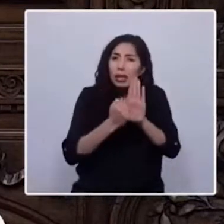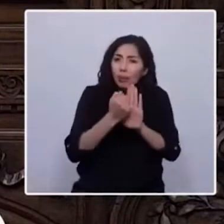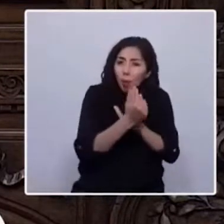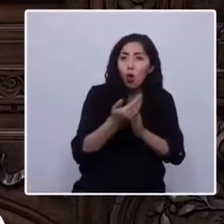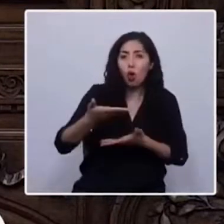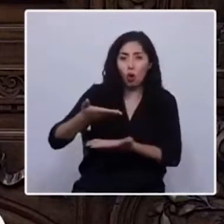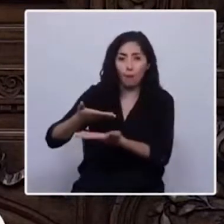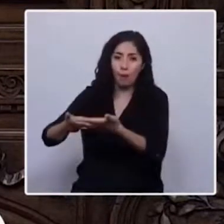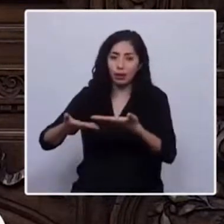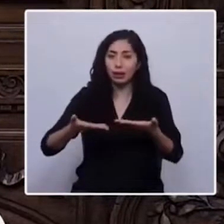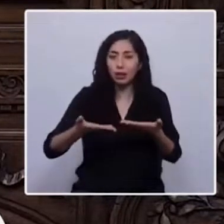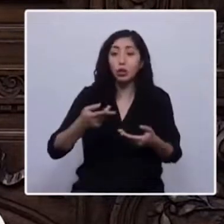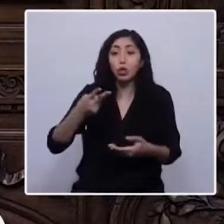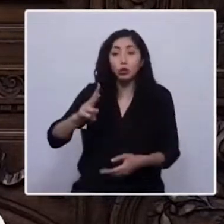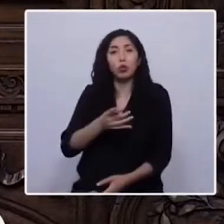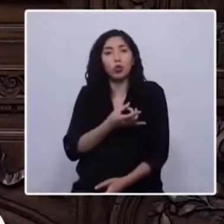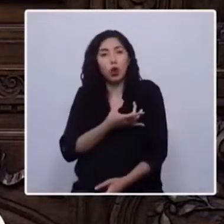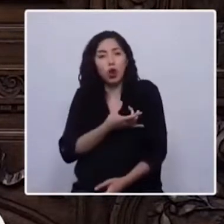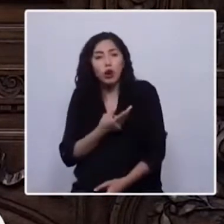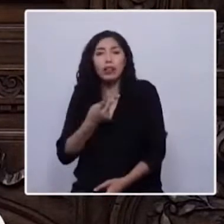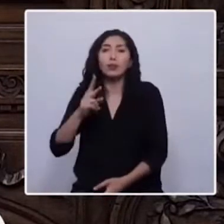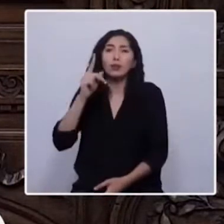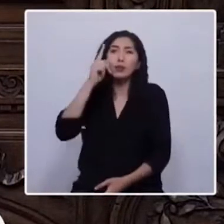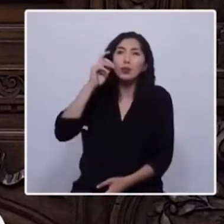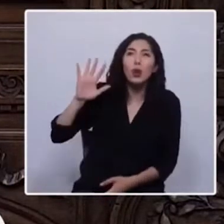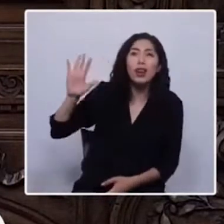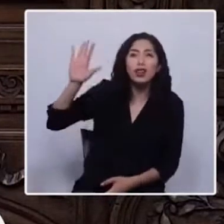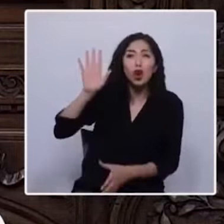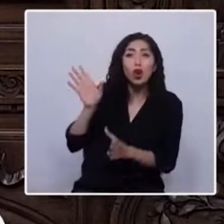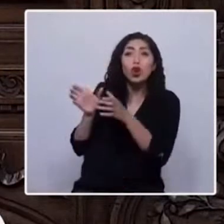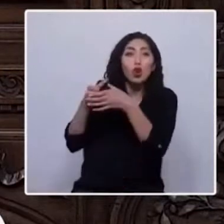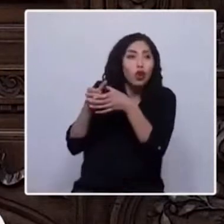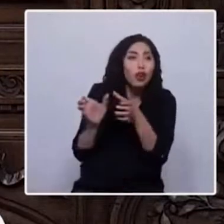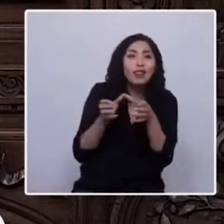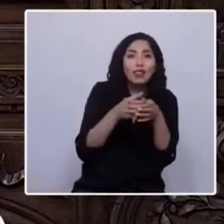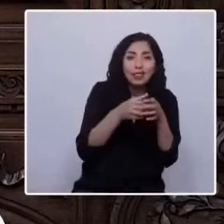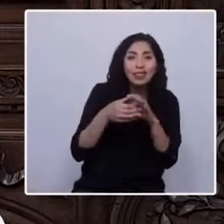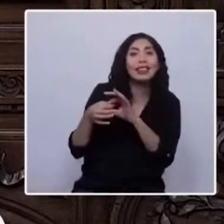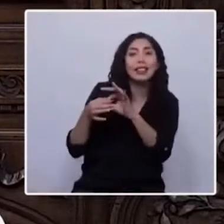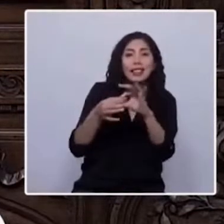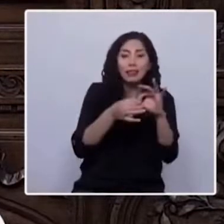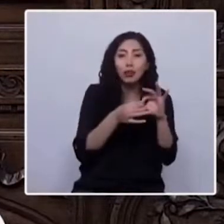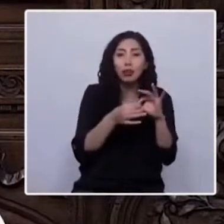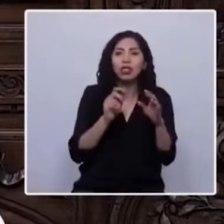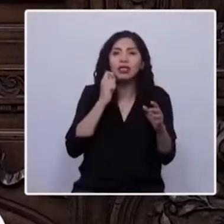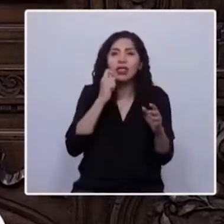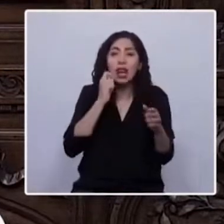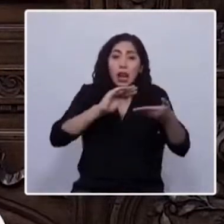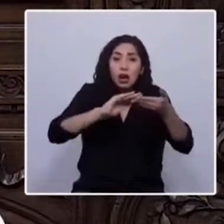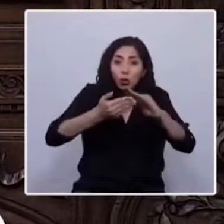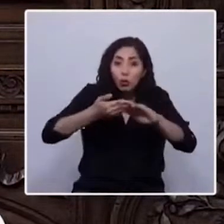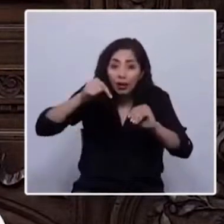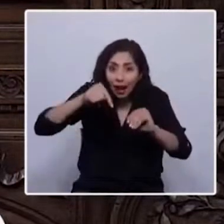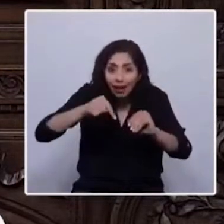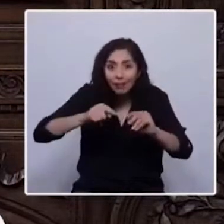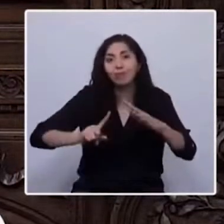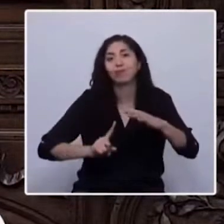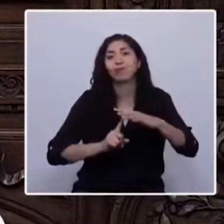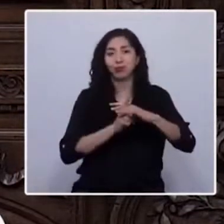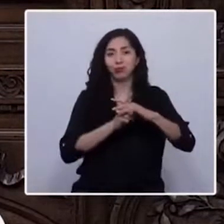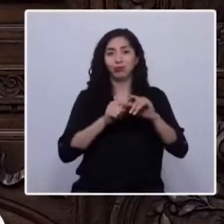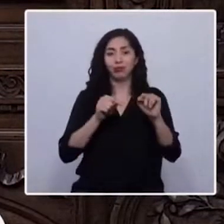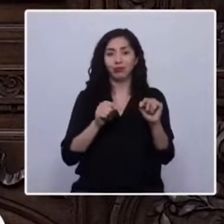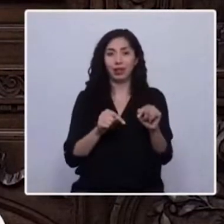lo cierto es que este ha sido un proceso en que pudimos cumplir en forma y fondo el mandato. No era fácil,